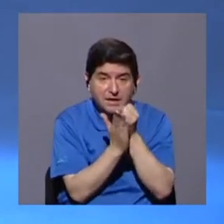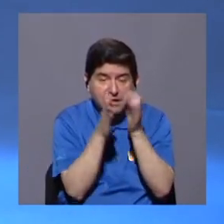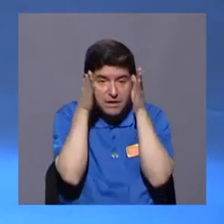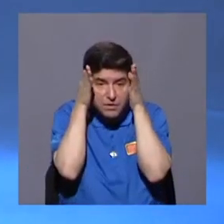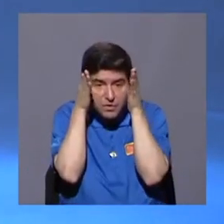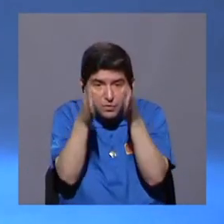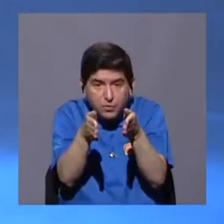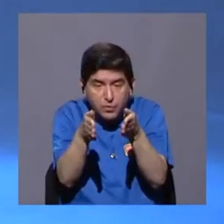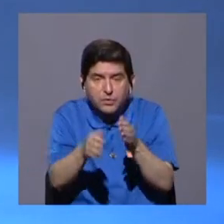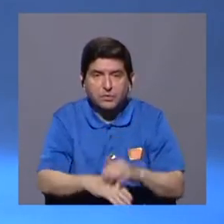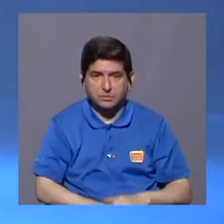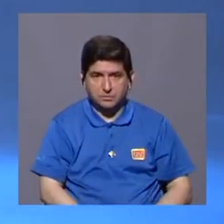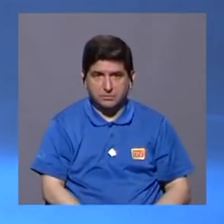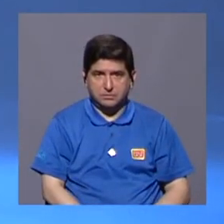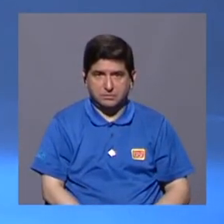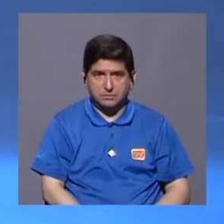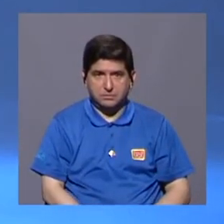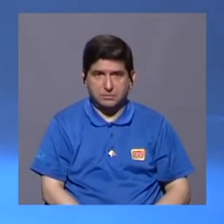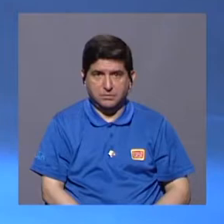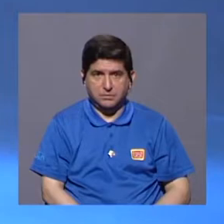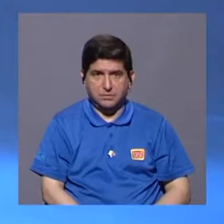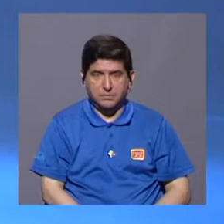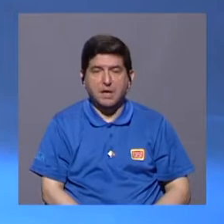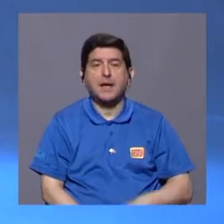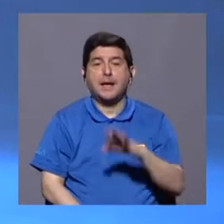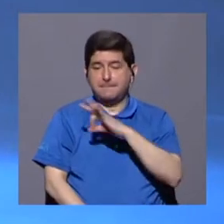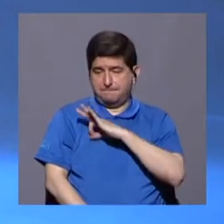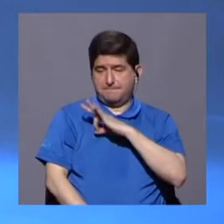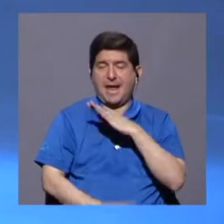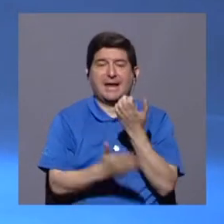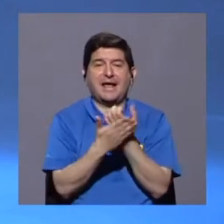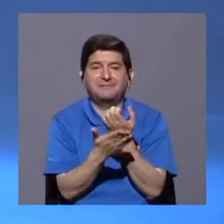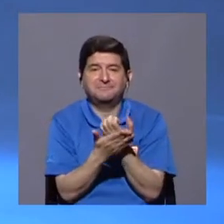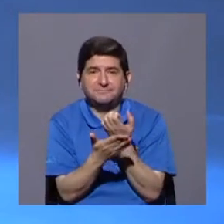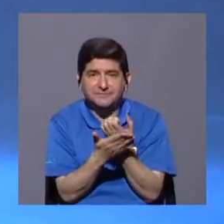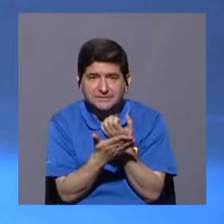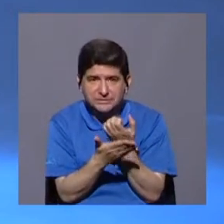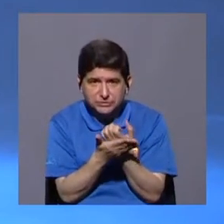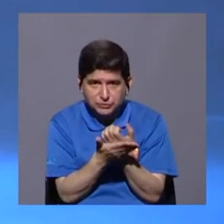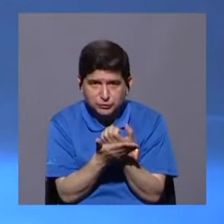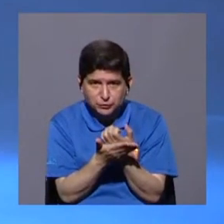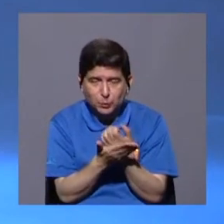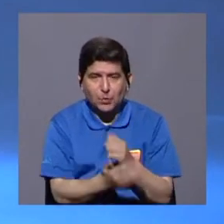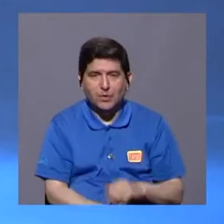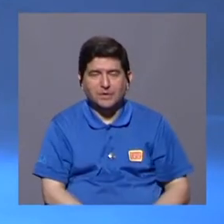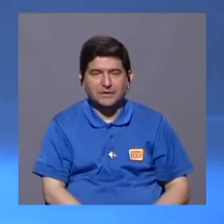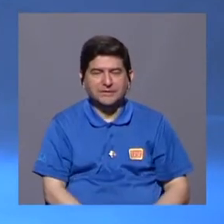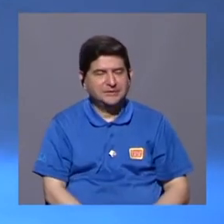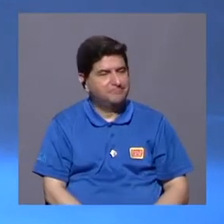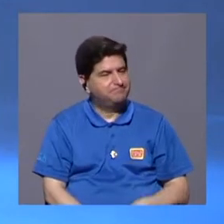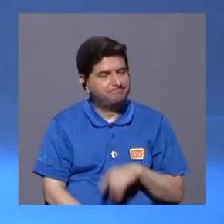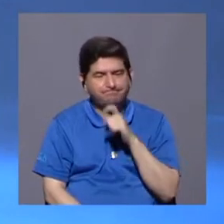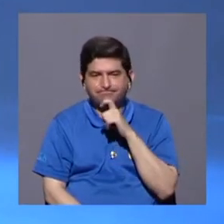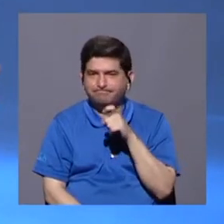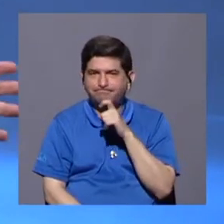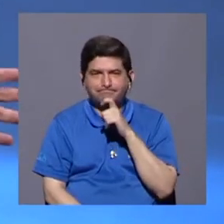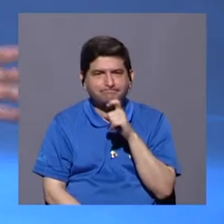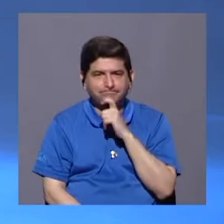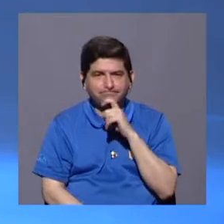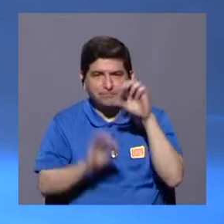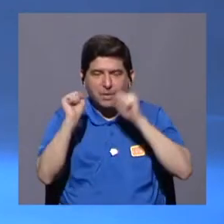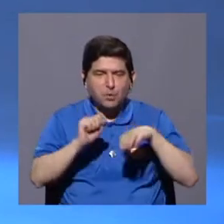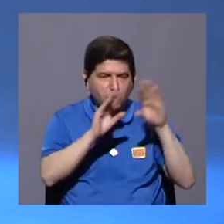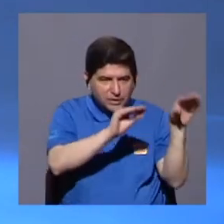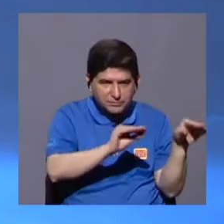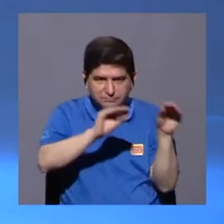hacia hacia el beneficio económico es un poco difícil trasladar